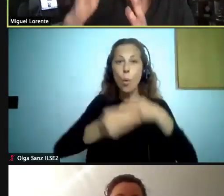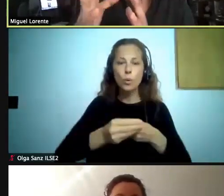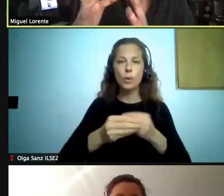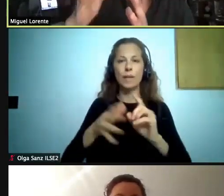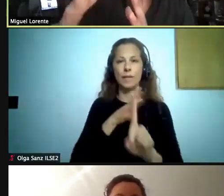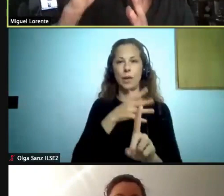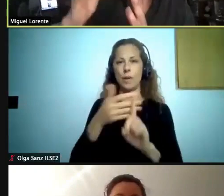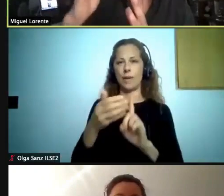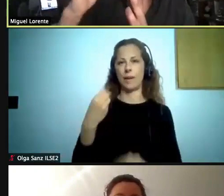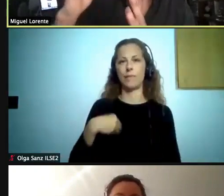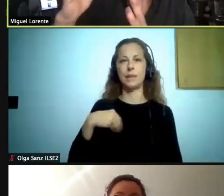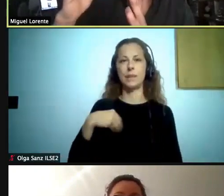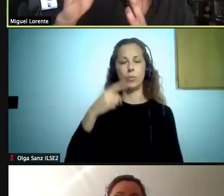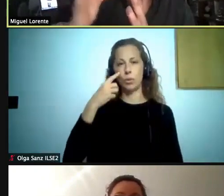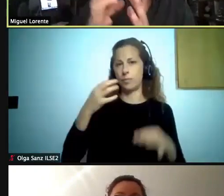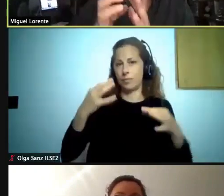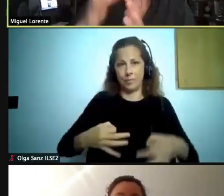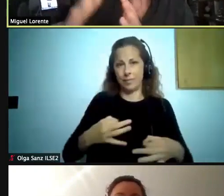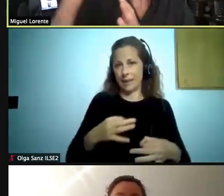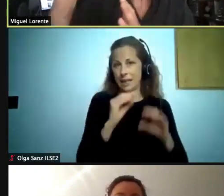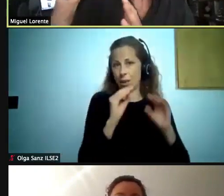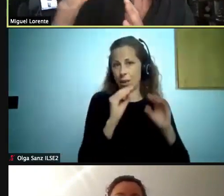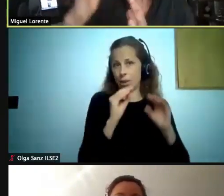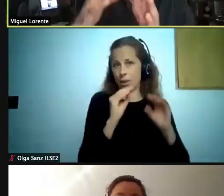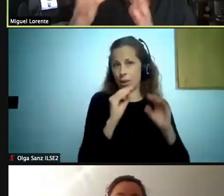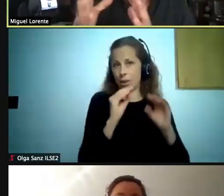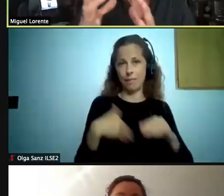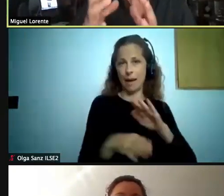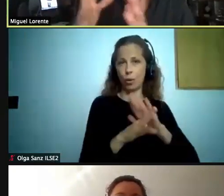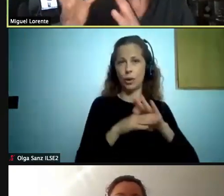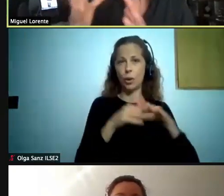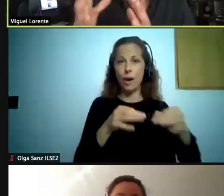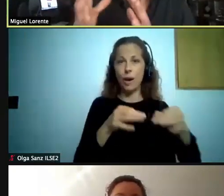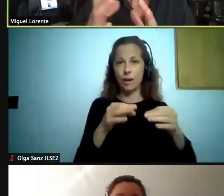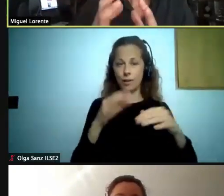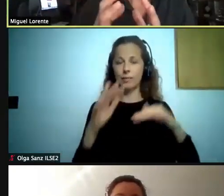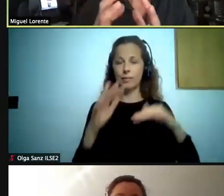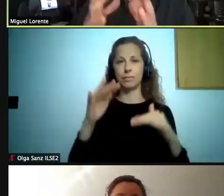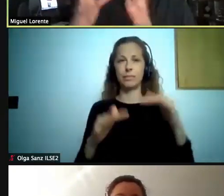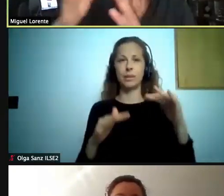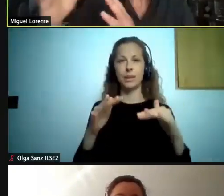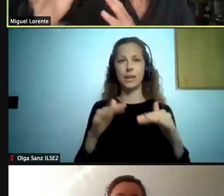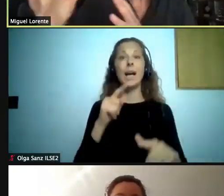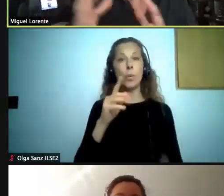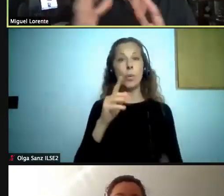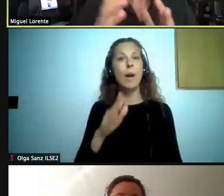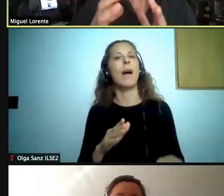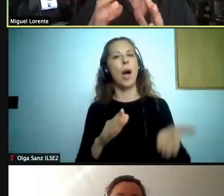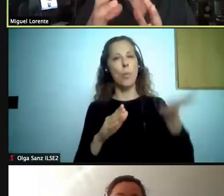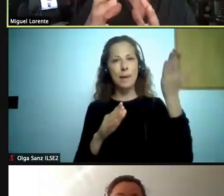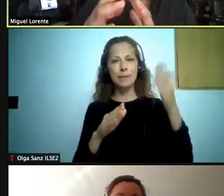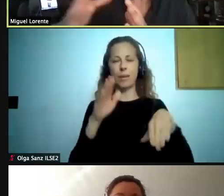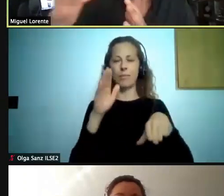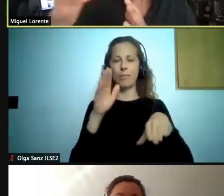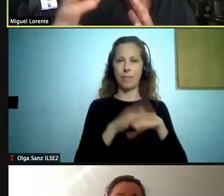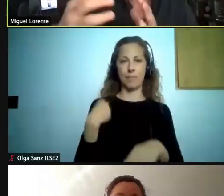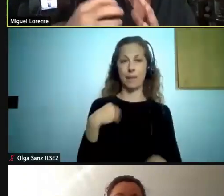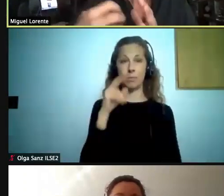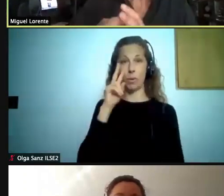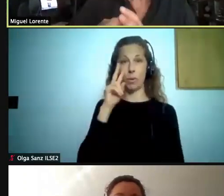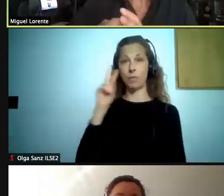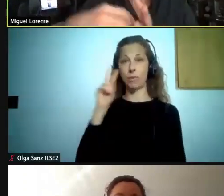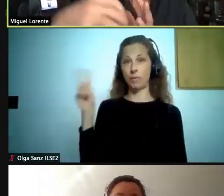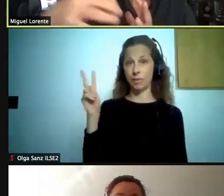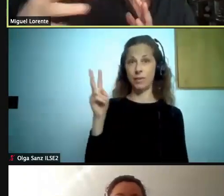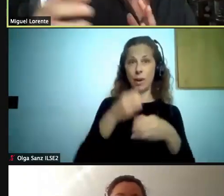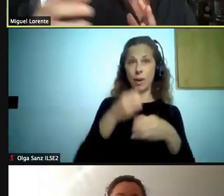que es esencial para mantener esa construcción, aumenta para poder mantener ese edificio, esa